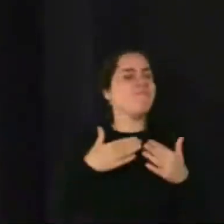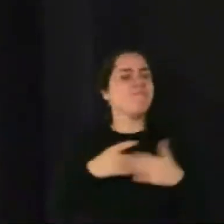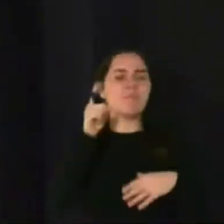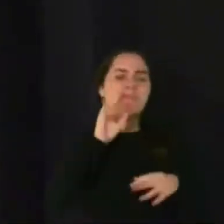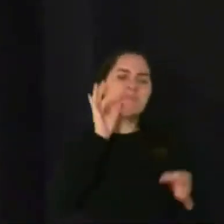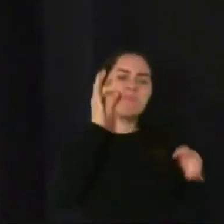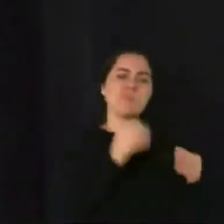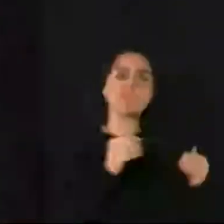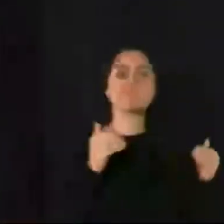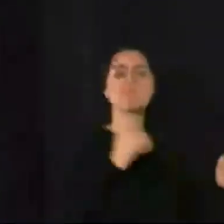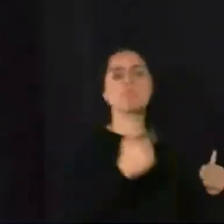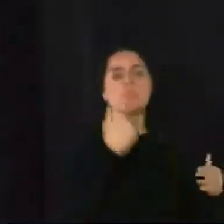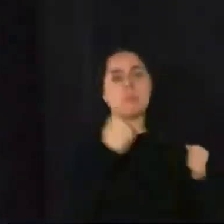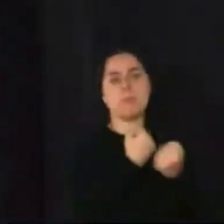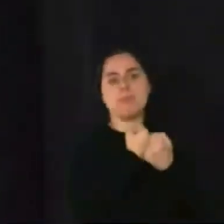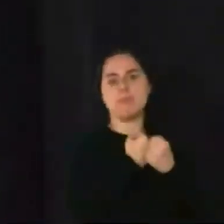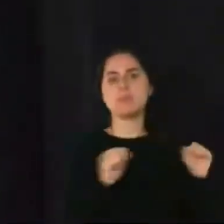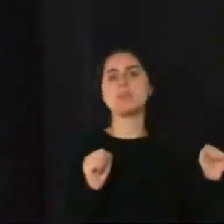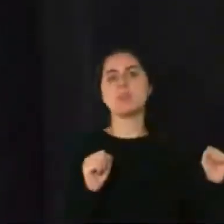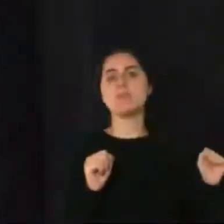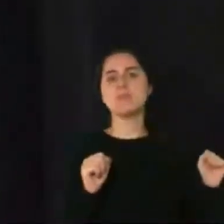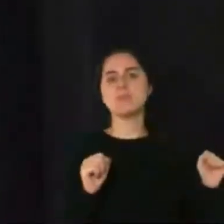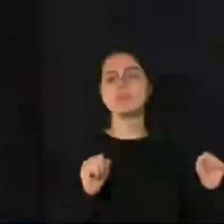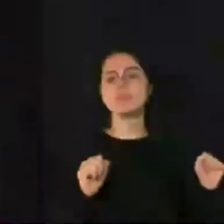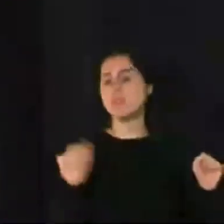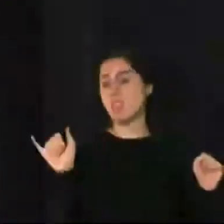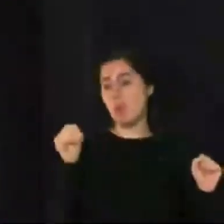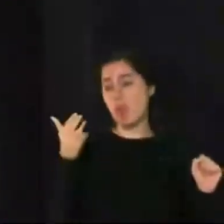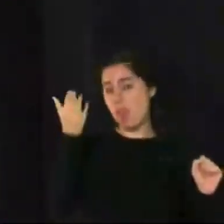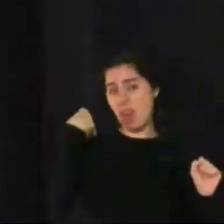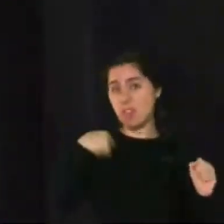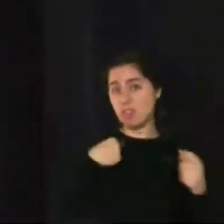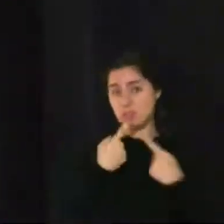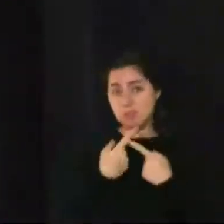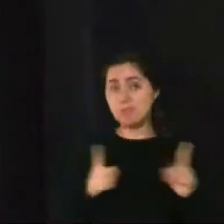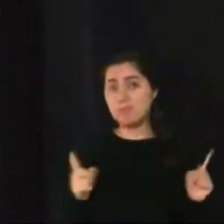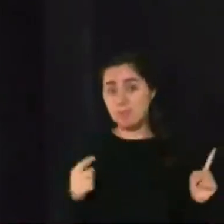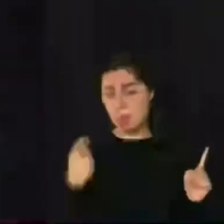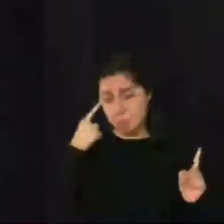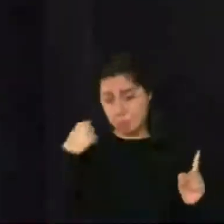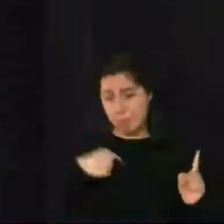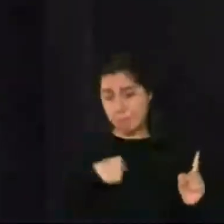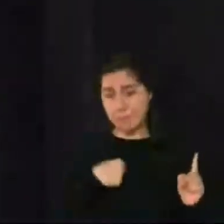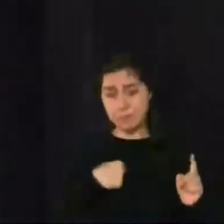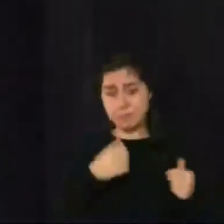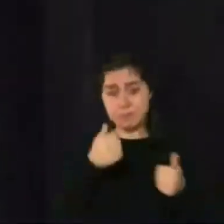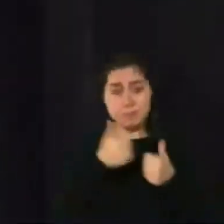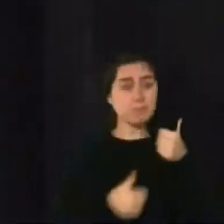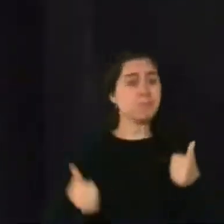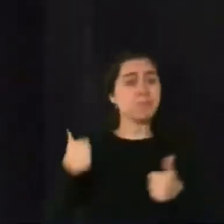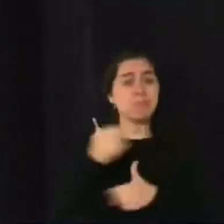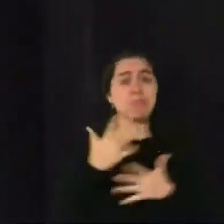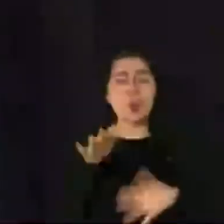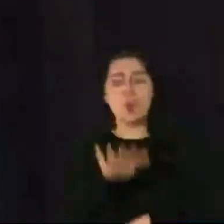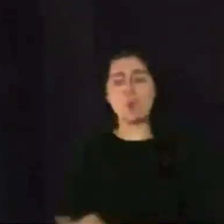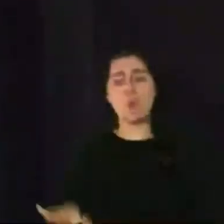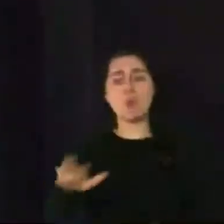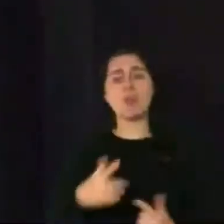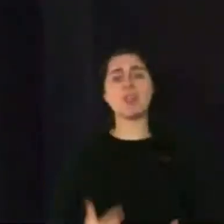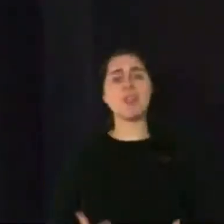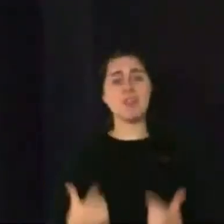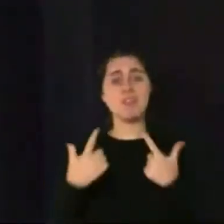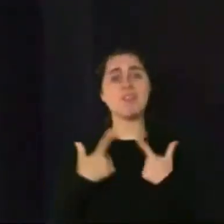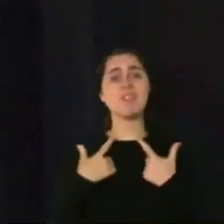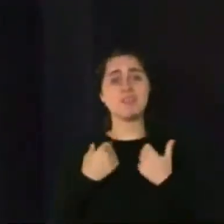decisión. Pero, como les he manifestado anteriormente, para mí lo más importante es la vida de todos ustedes y la seguridad de